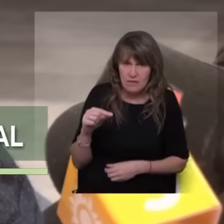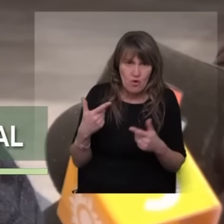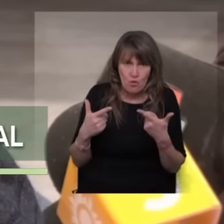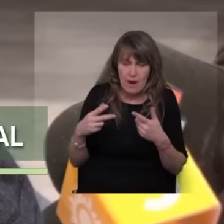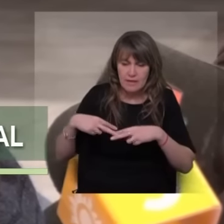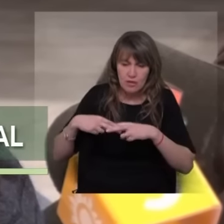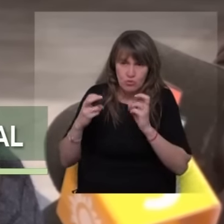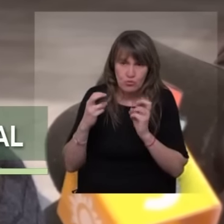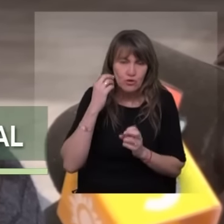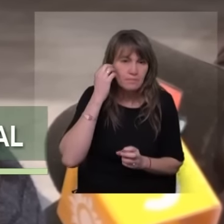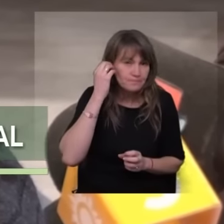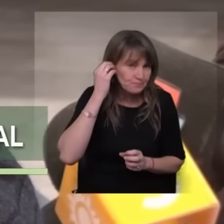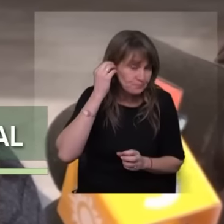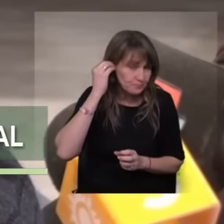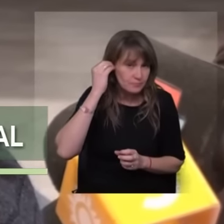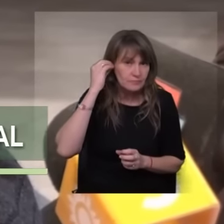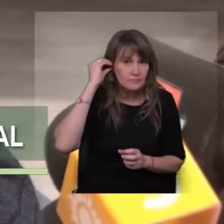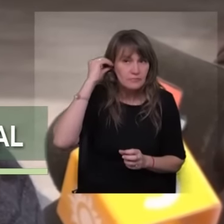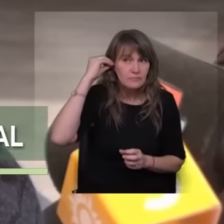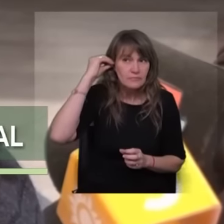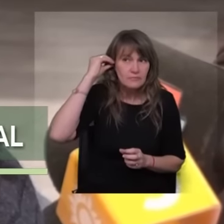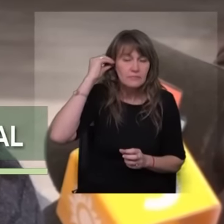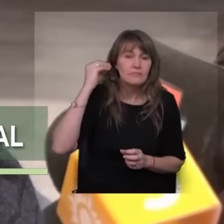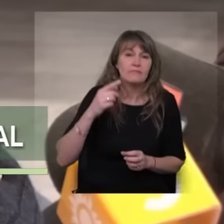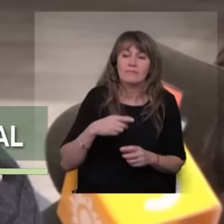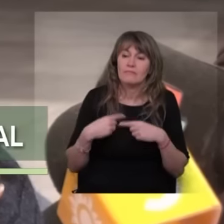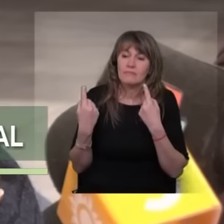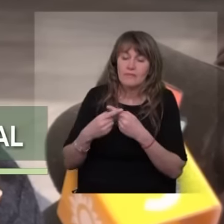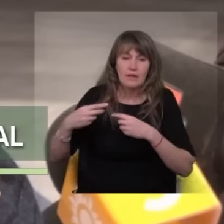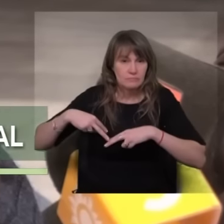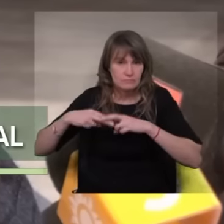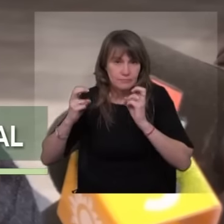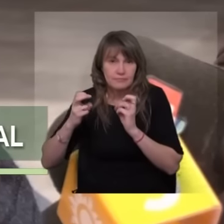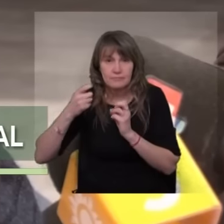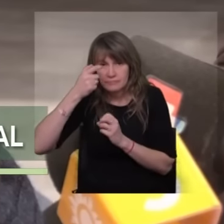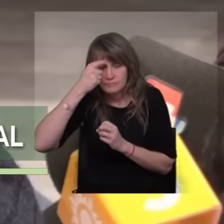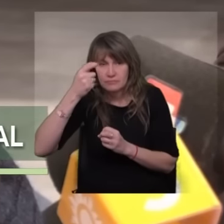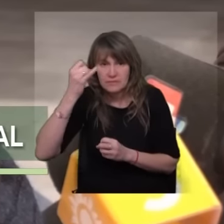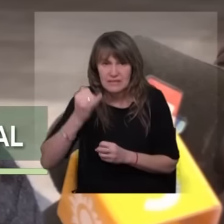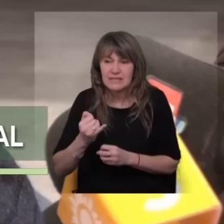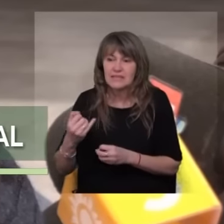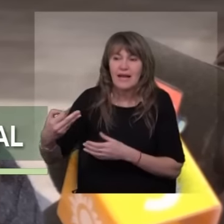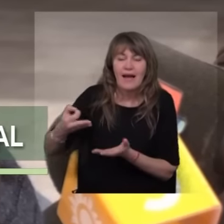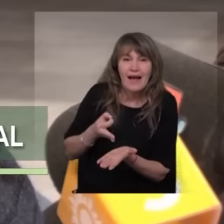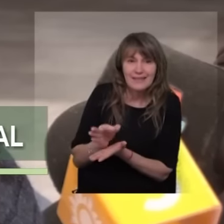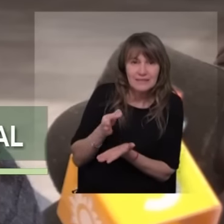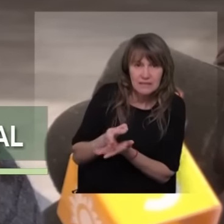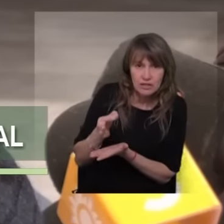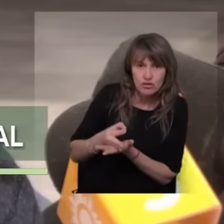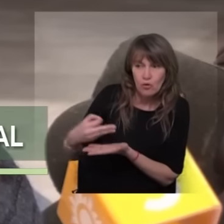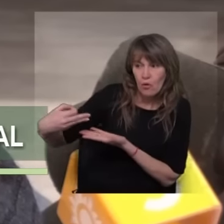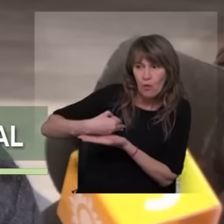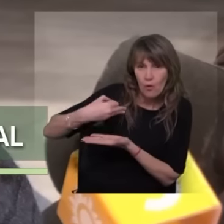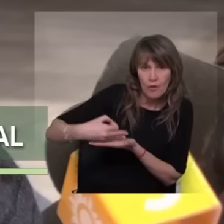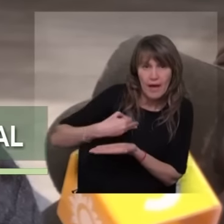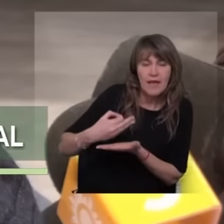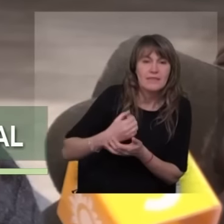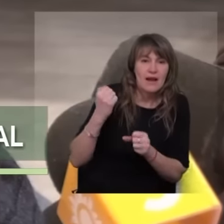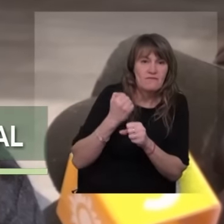este Hemos llegado a la conclusión técnica asesorados no solamente por el equipo de representación de los trabajadores en el